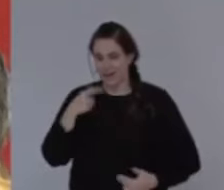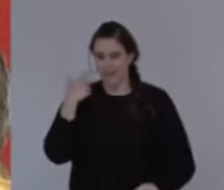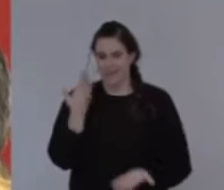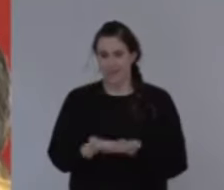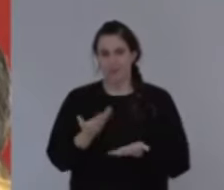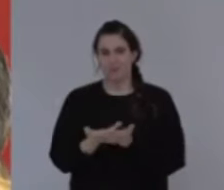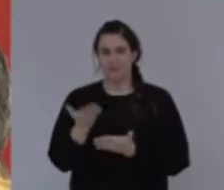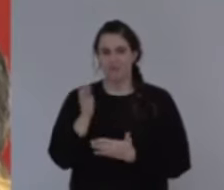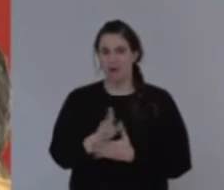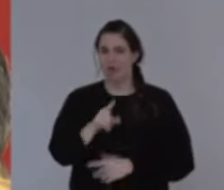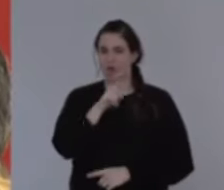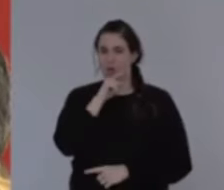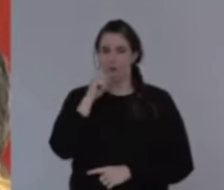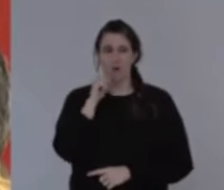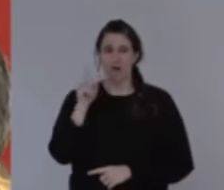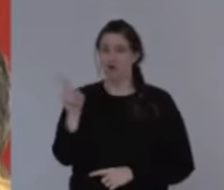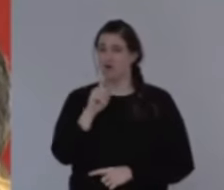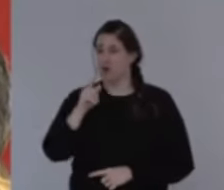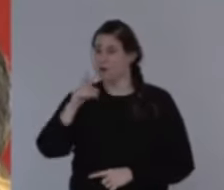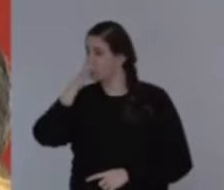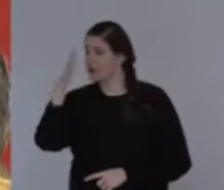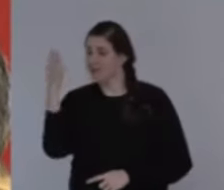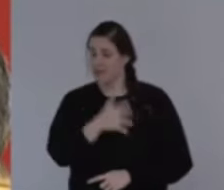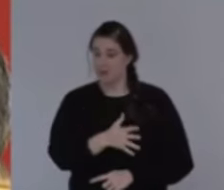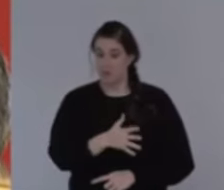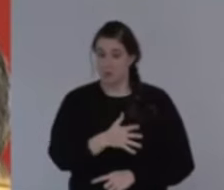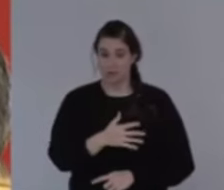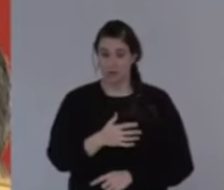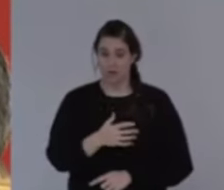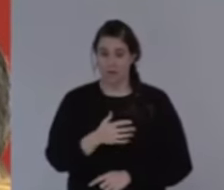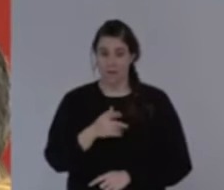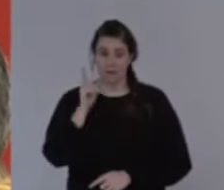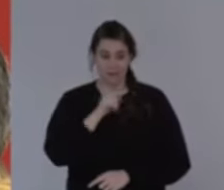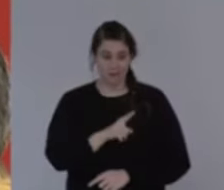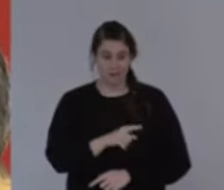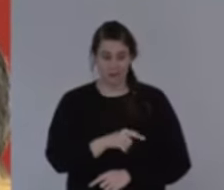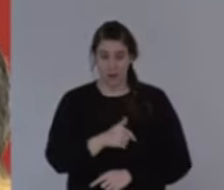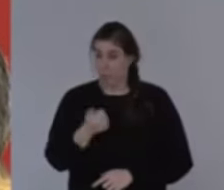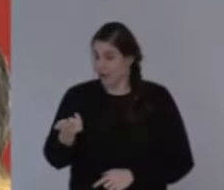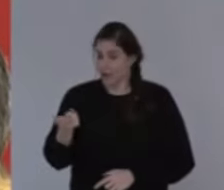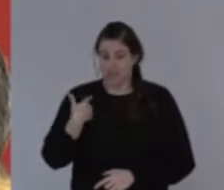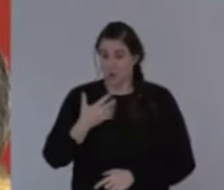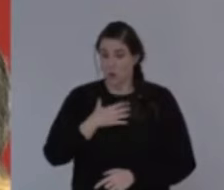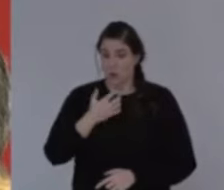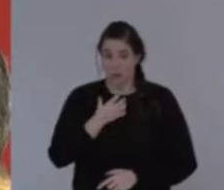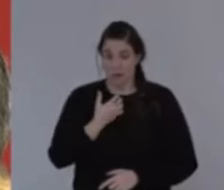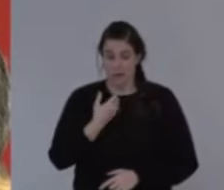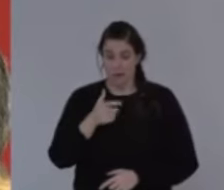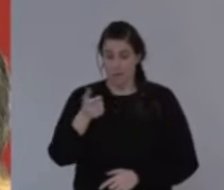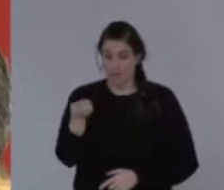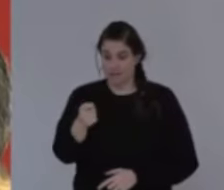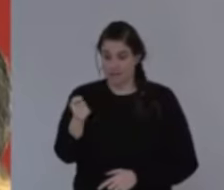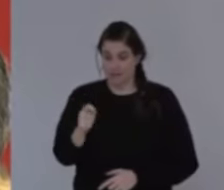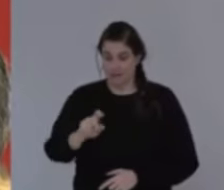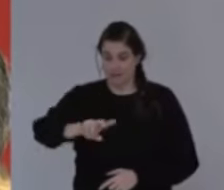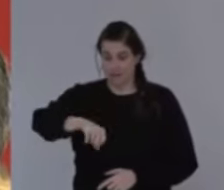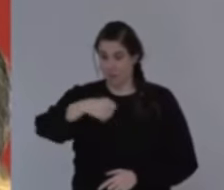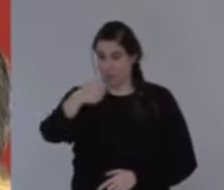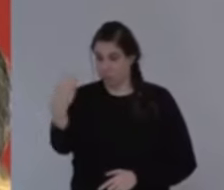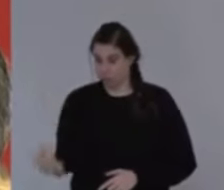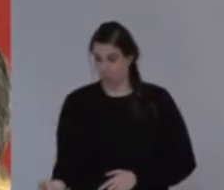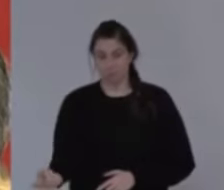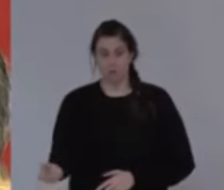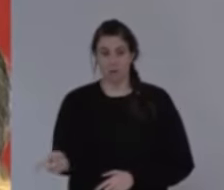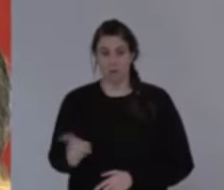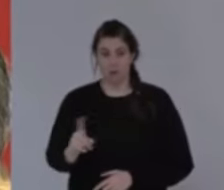situación. No es por una querella falsa, porque eso no puede tumbar a un presidente del gobierno. Es básicamente porque expresamos nuestro por qué estamos